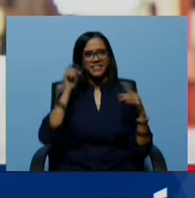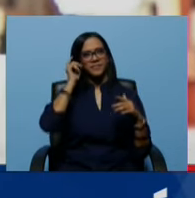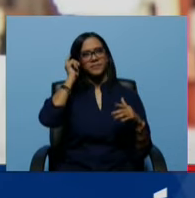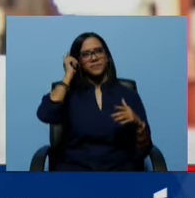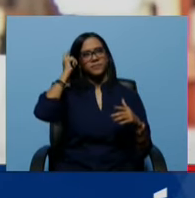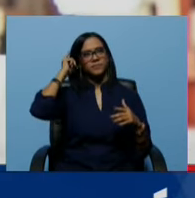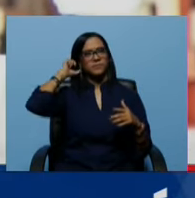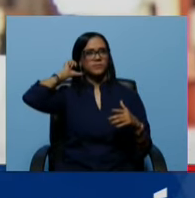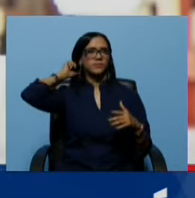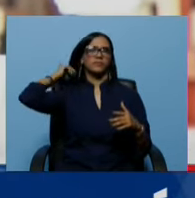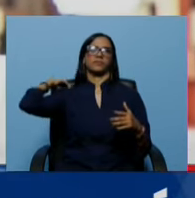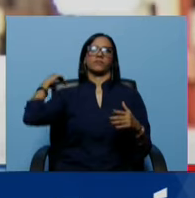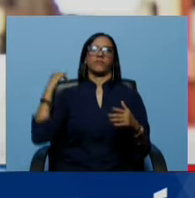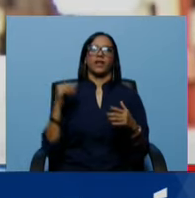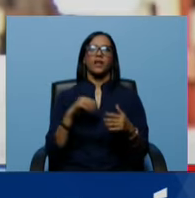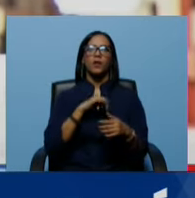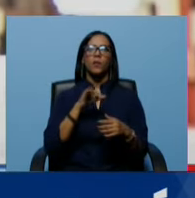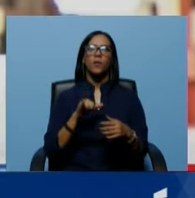Igualmente estoy firmando